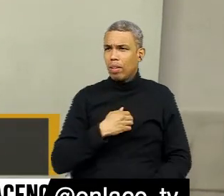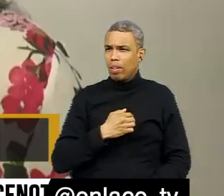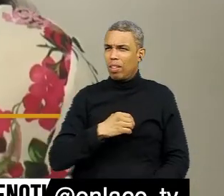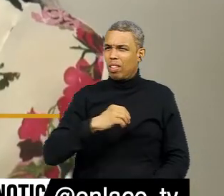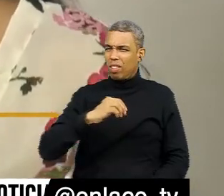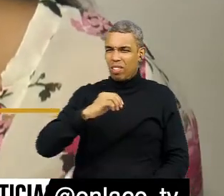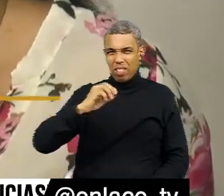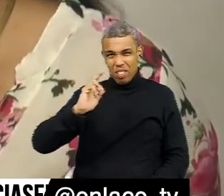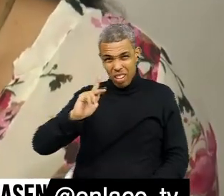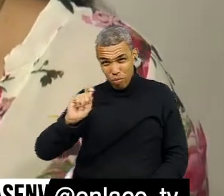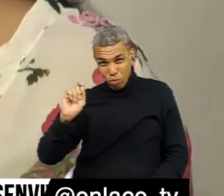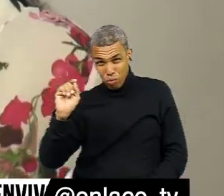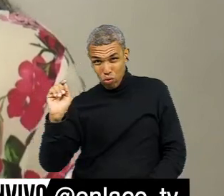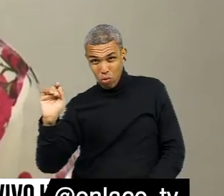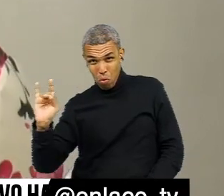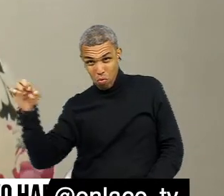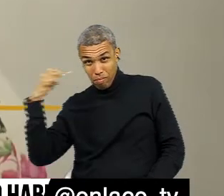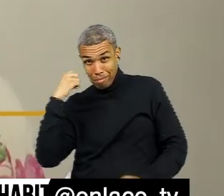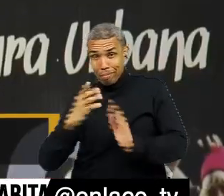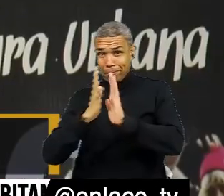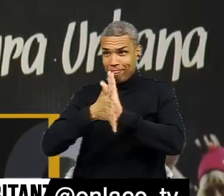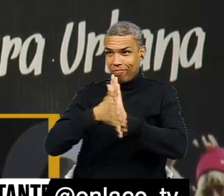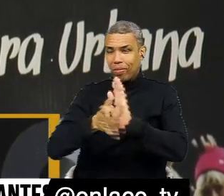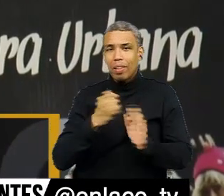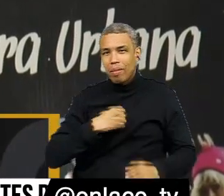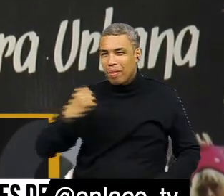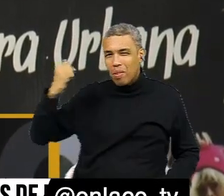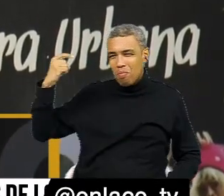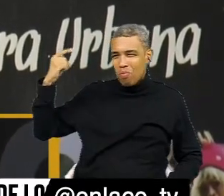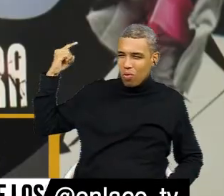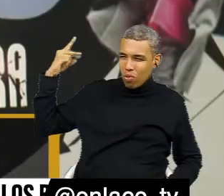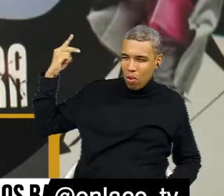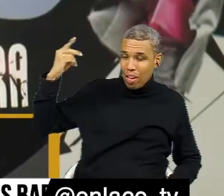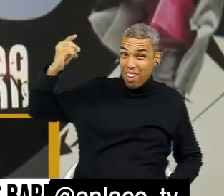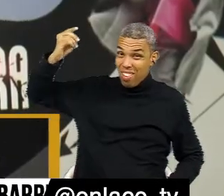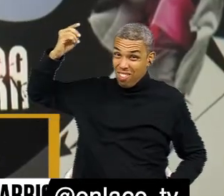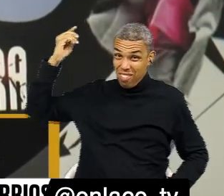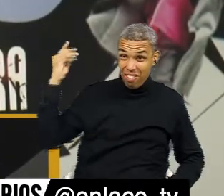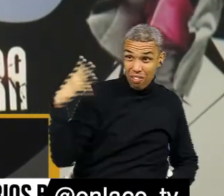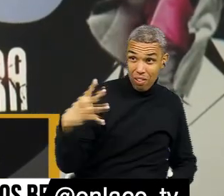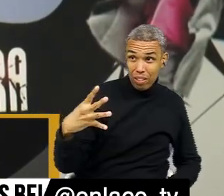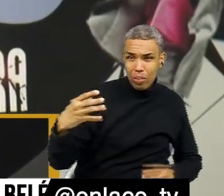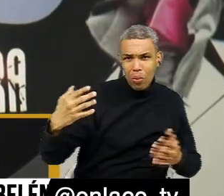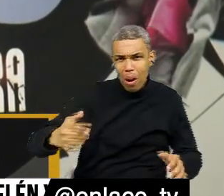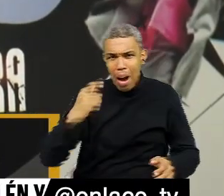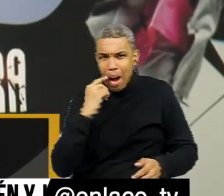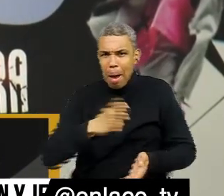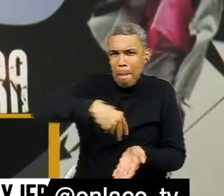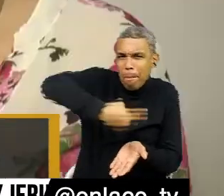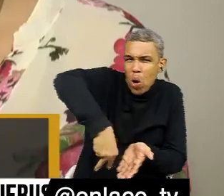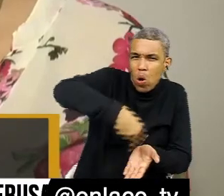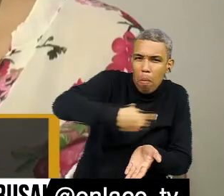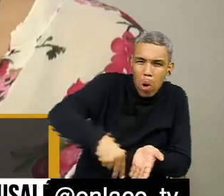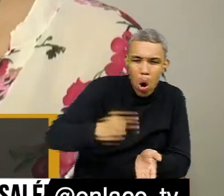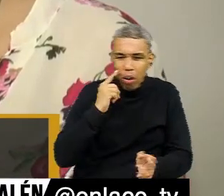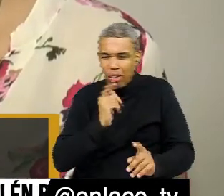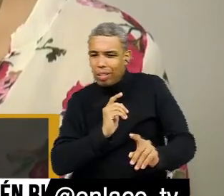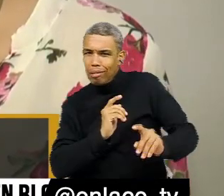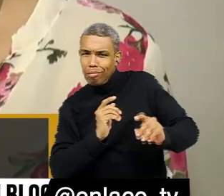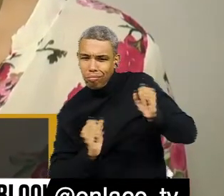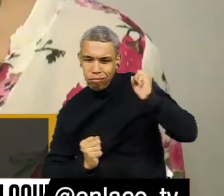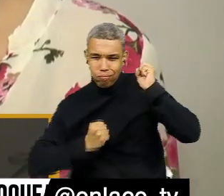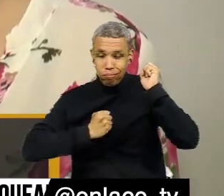continúa trabajando en la organización del 4º Festival Nacional de Cultura Urbana ABC, Arte, Baile y Cultura. Muy contentos porque